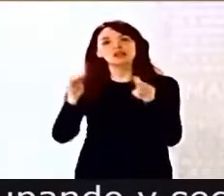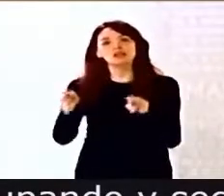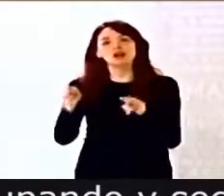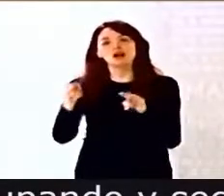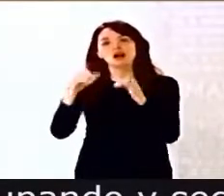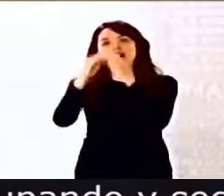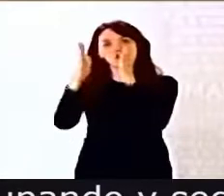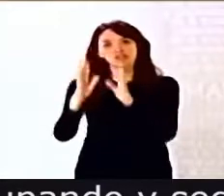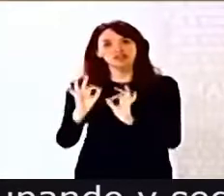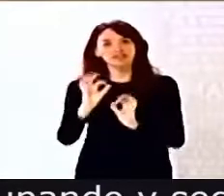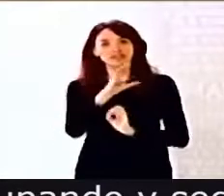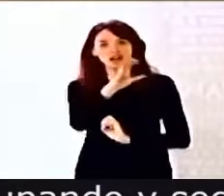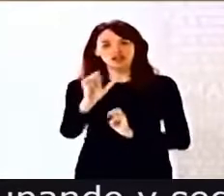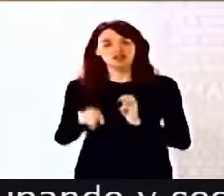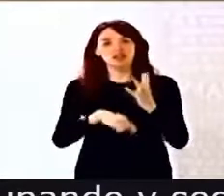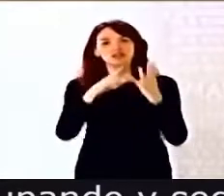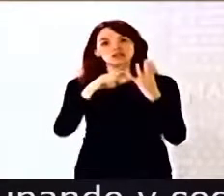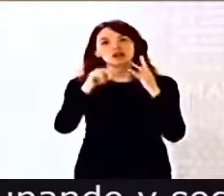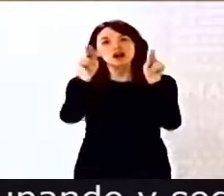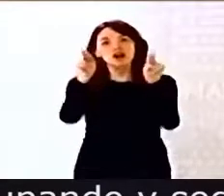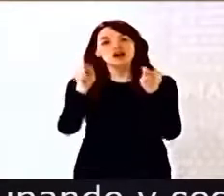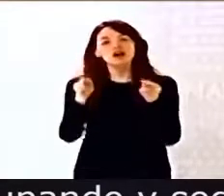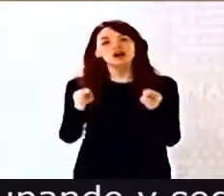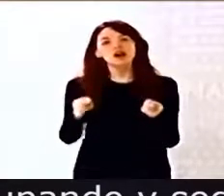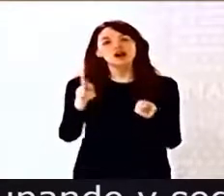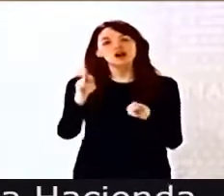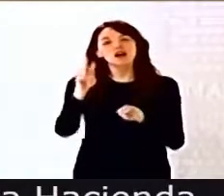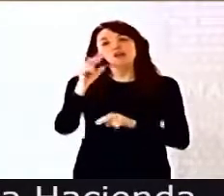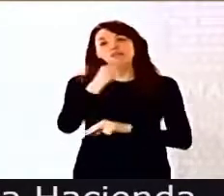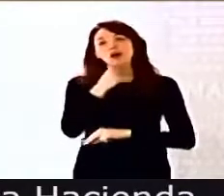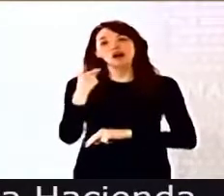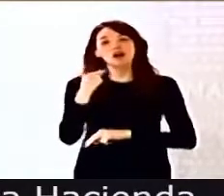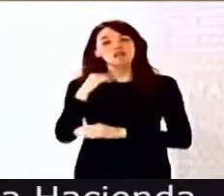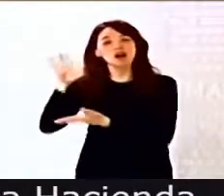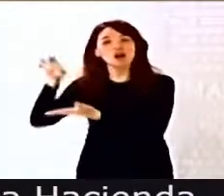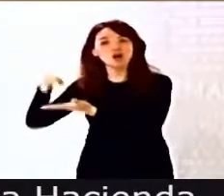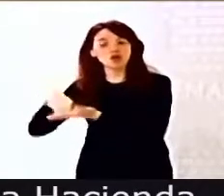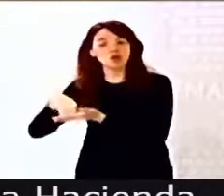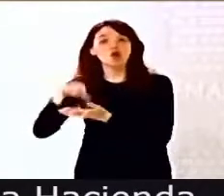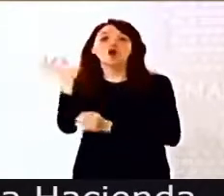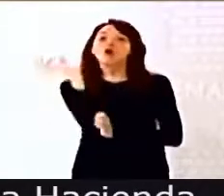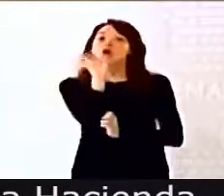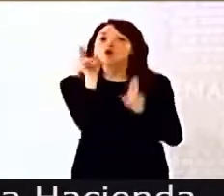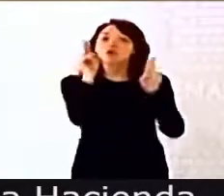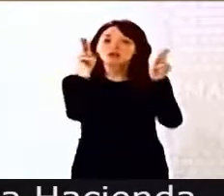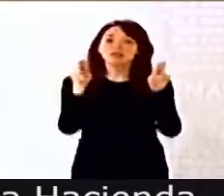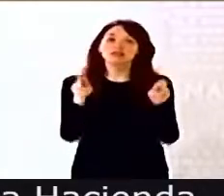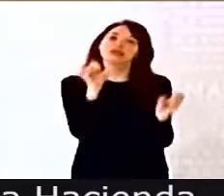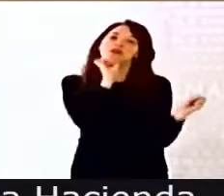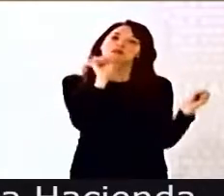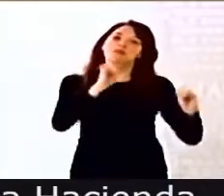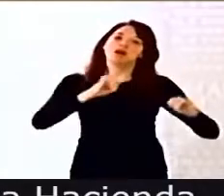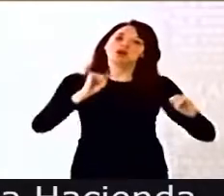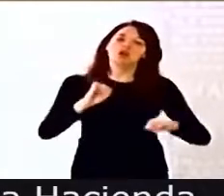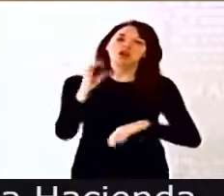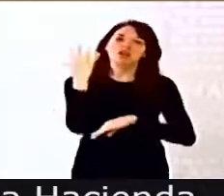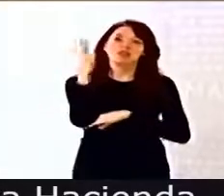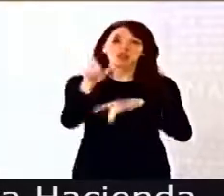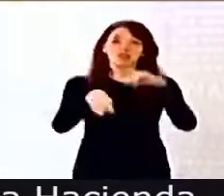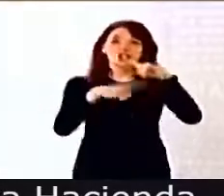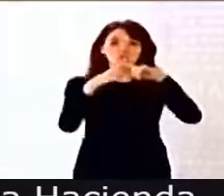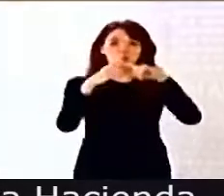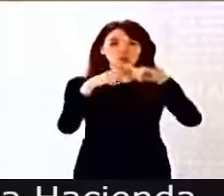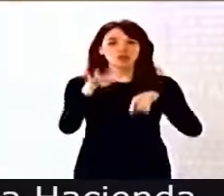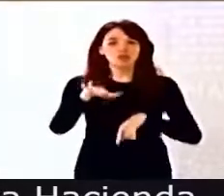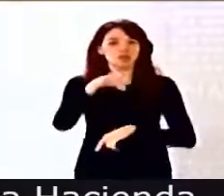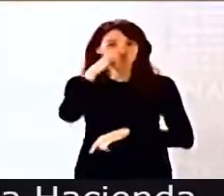de Cáceres, la residencia Domus Vi de Badajoz o la residencia de mayores El Encinar de las Cruces de